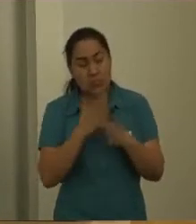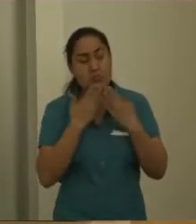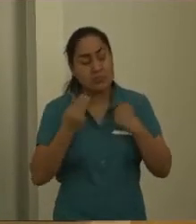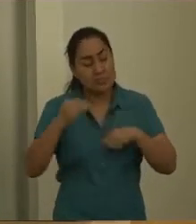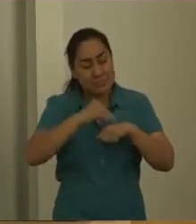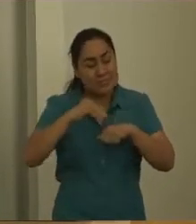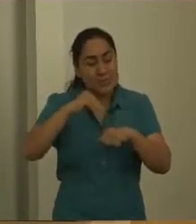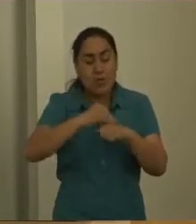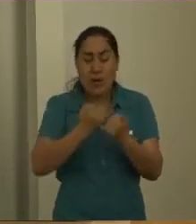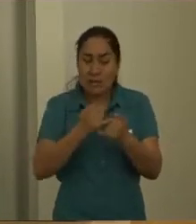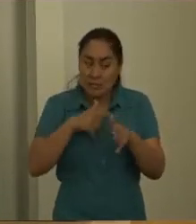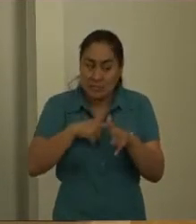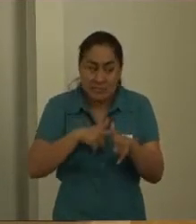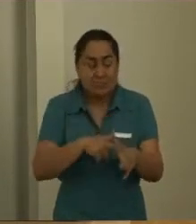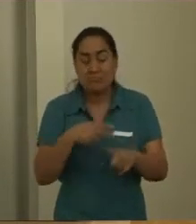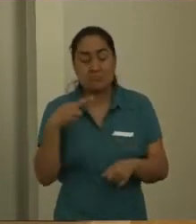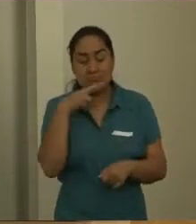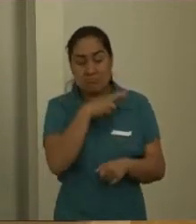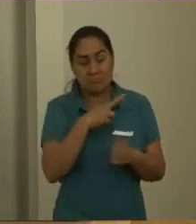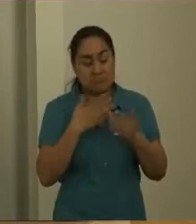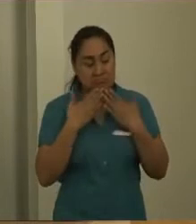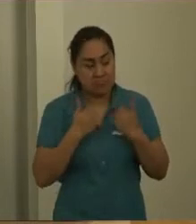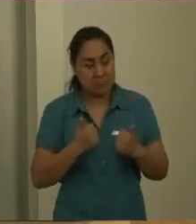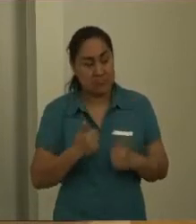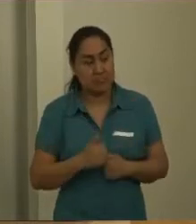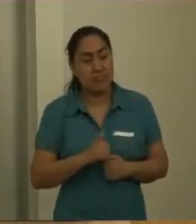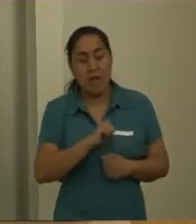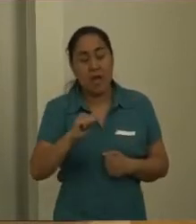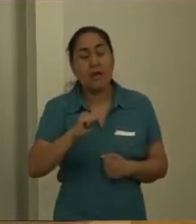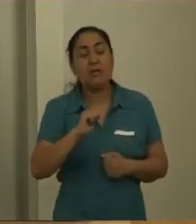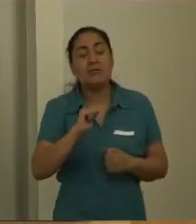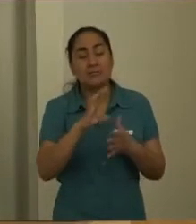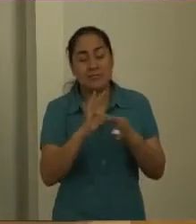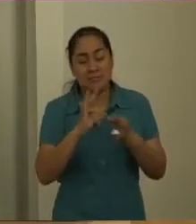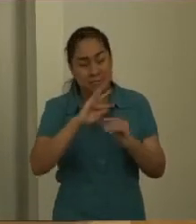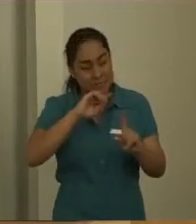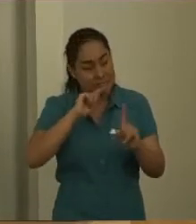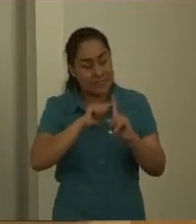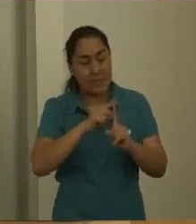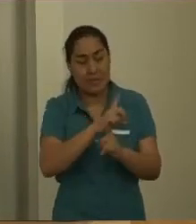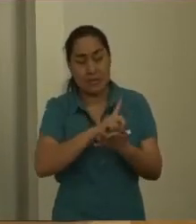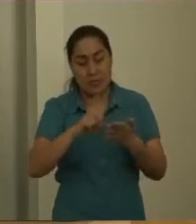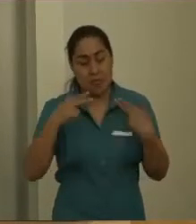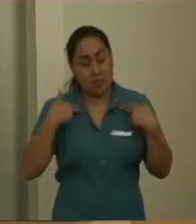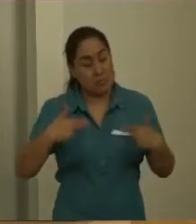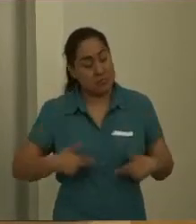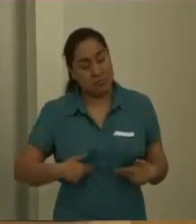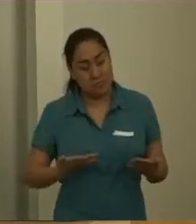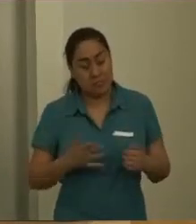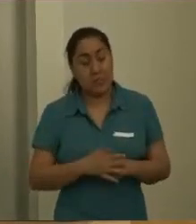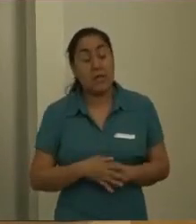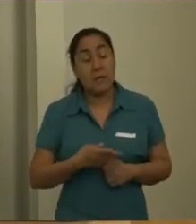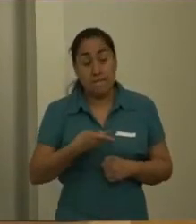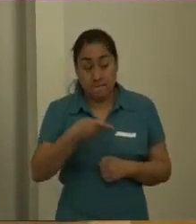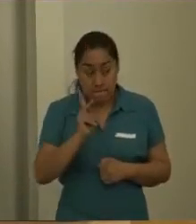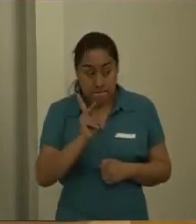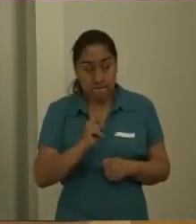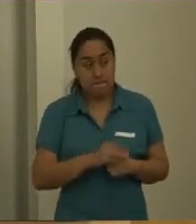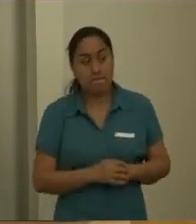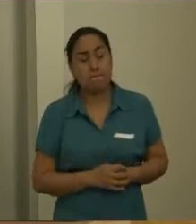sustantiva y efectiva que haga de estos derechos una realidad si bien tuvimos